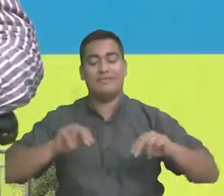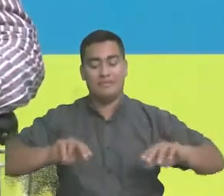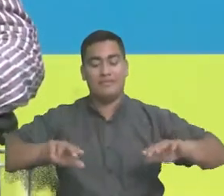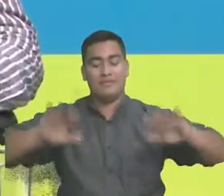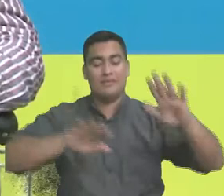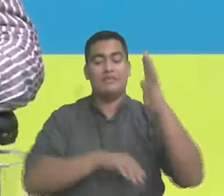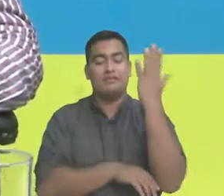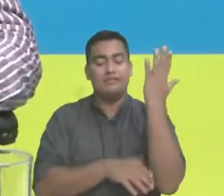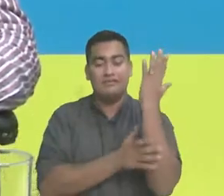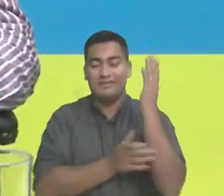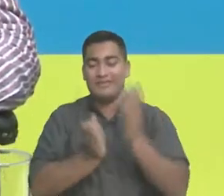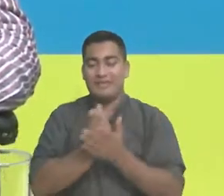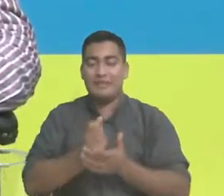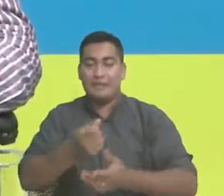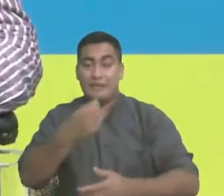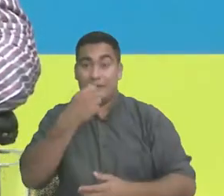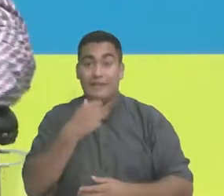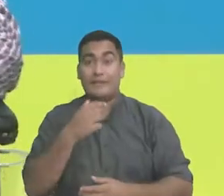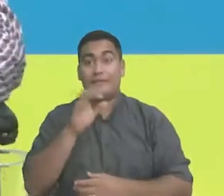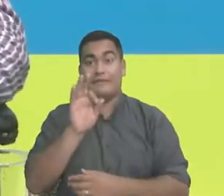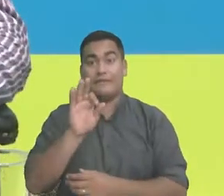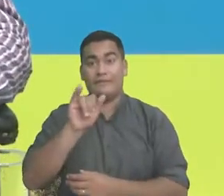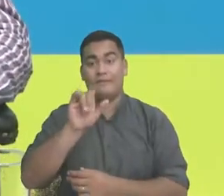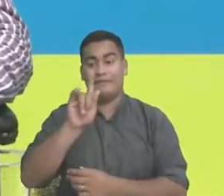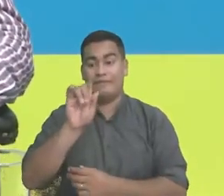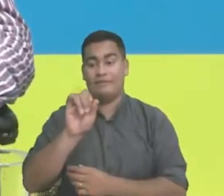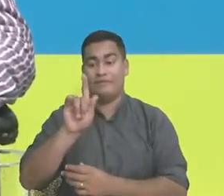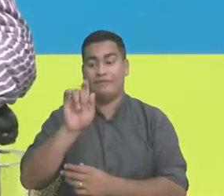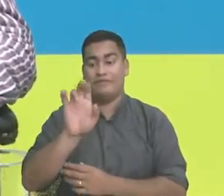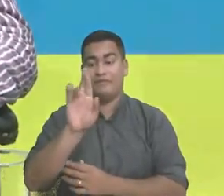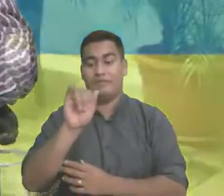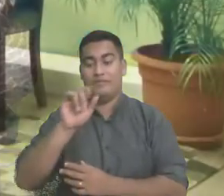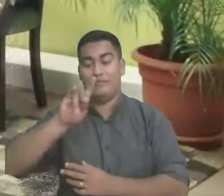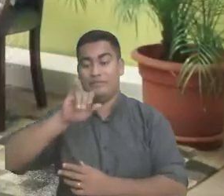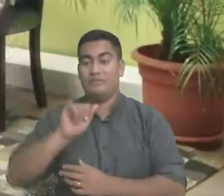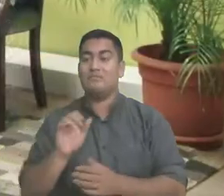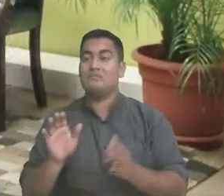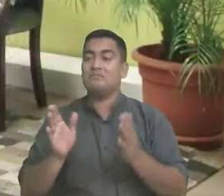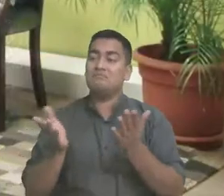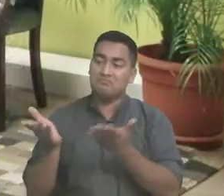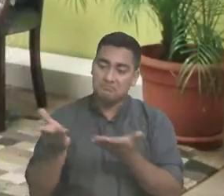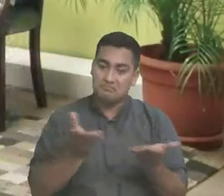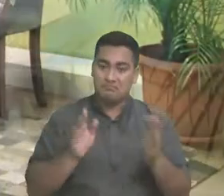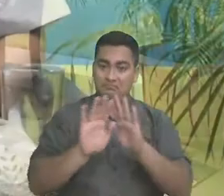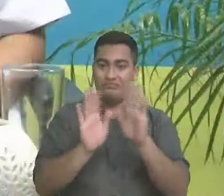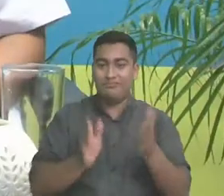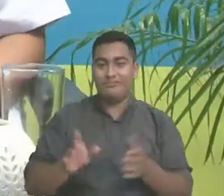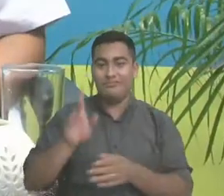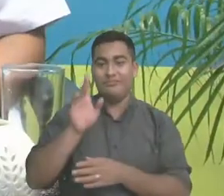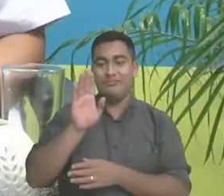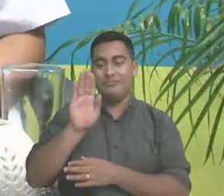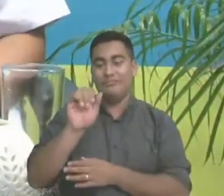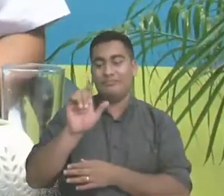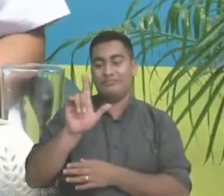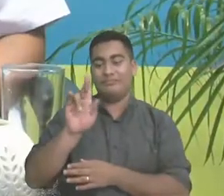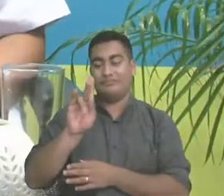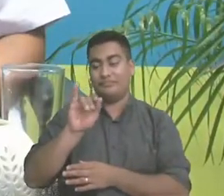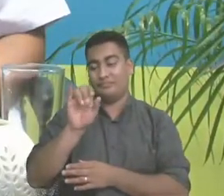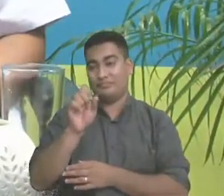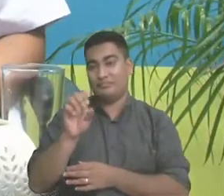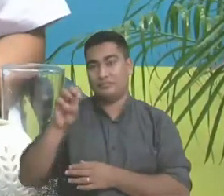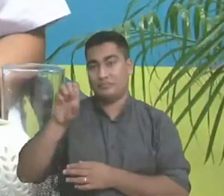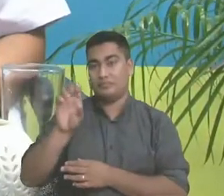la fitoterapia. Estamos hablando de este tema con la licenciada Belkin Mora, quien es parte del equipo